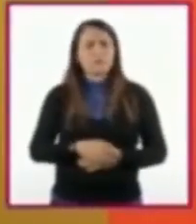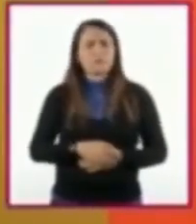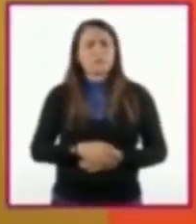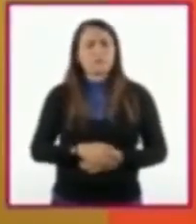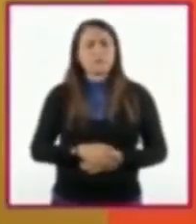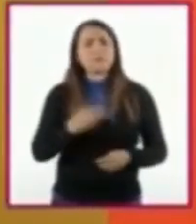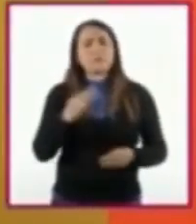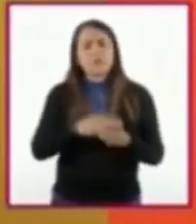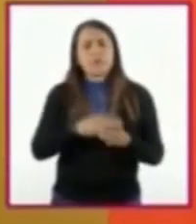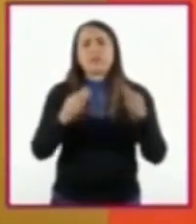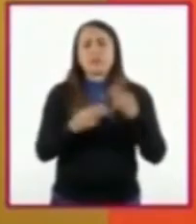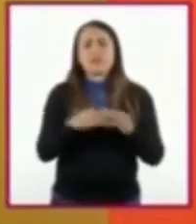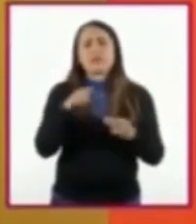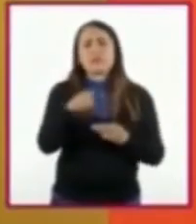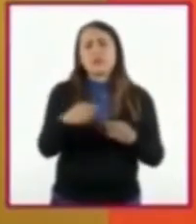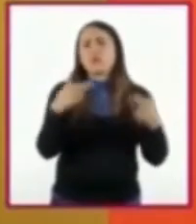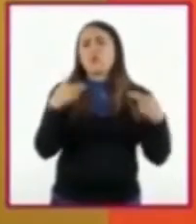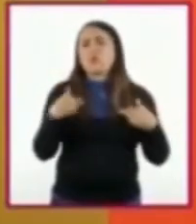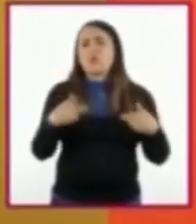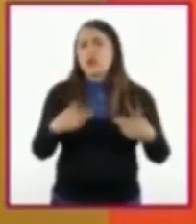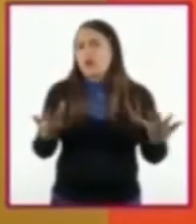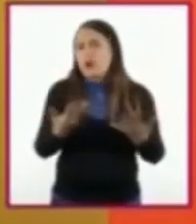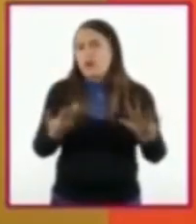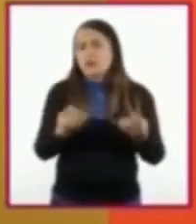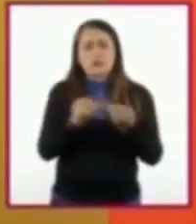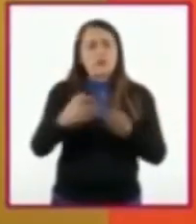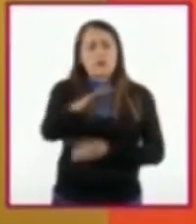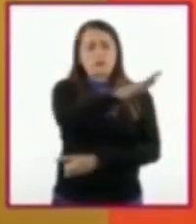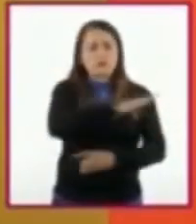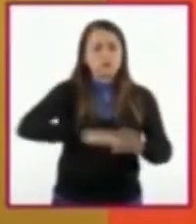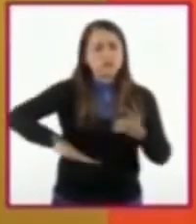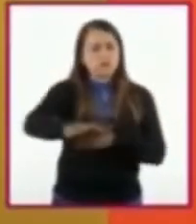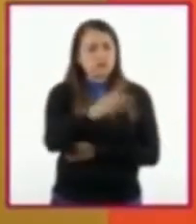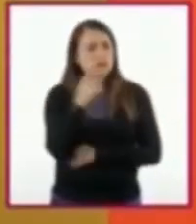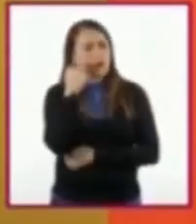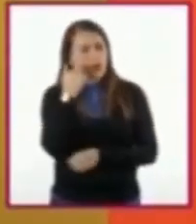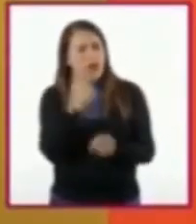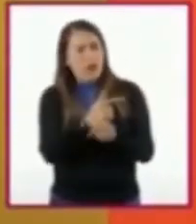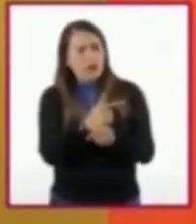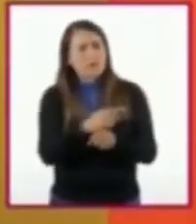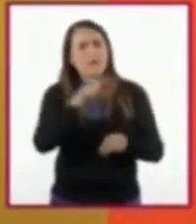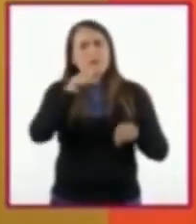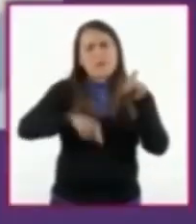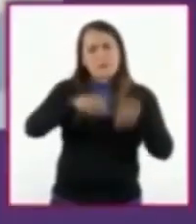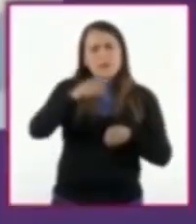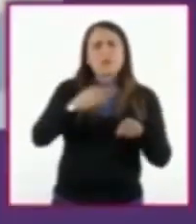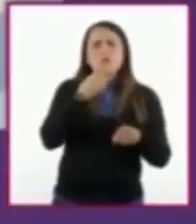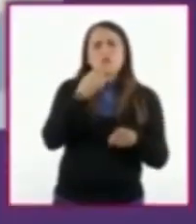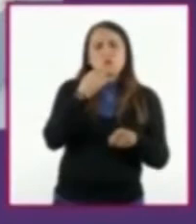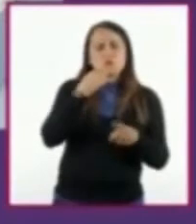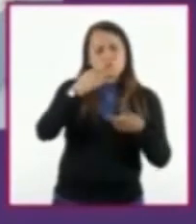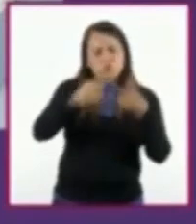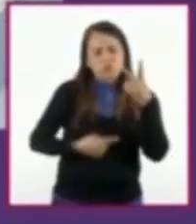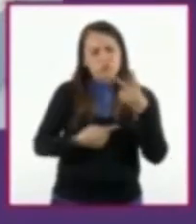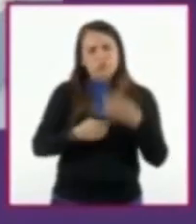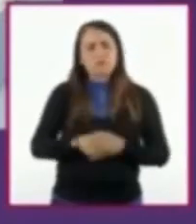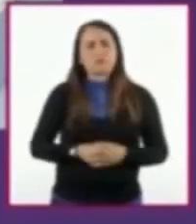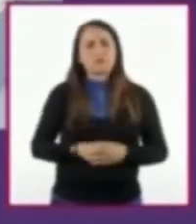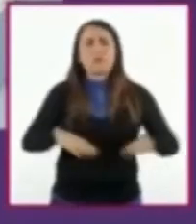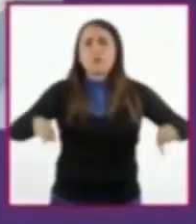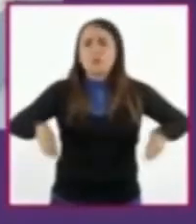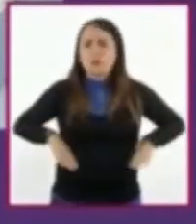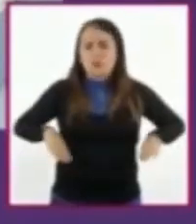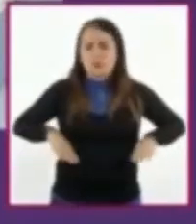desarrollados por el ser humano y los que la naturaleza proporciona se pueden describir según su uso y utilidad. Las propiedades de